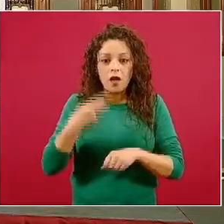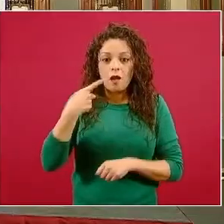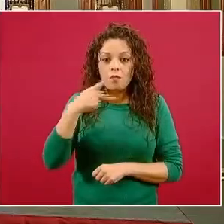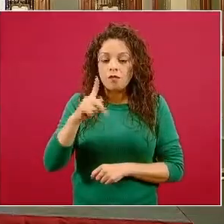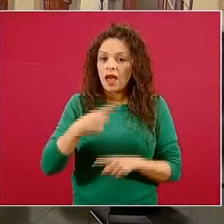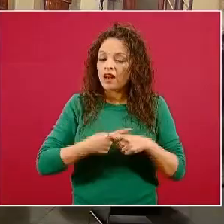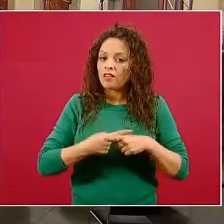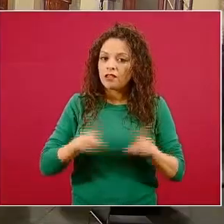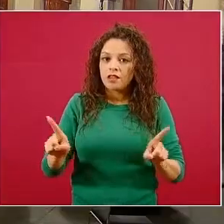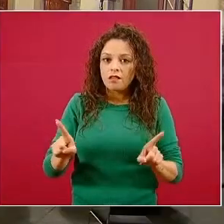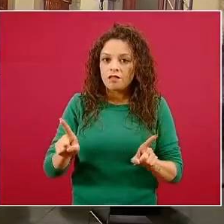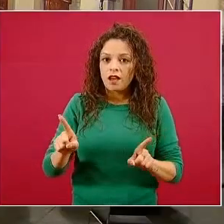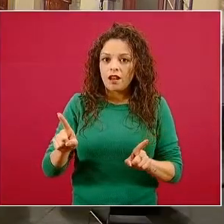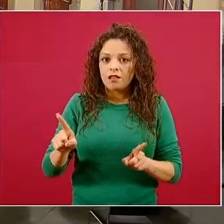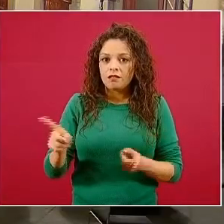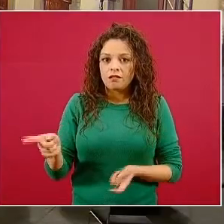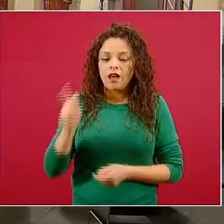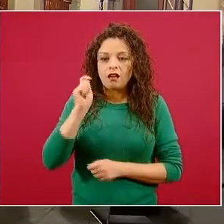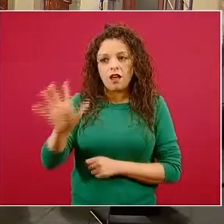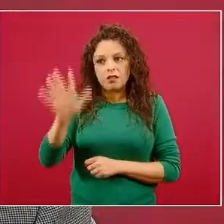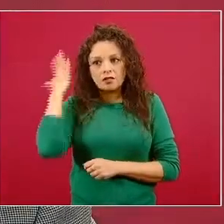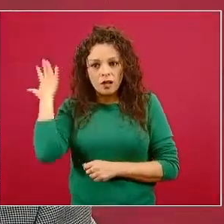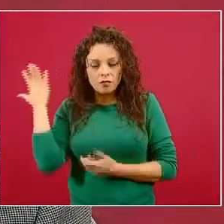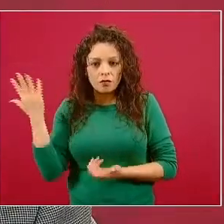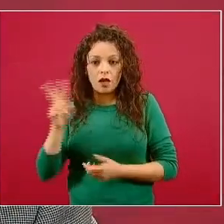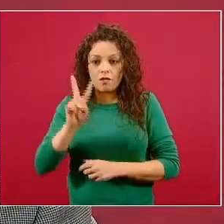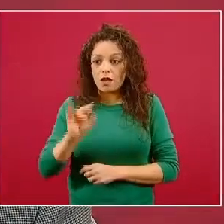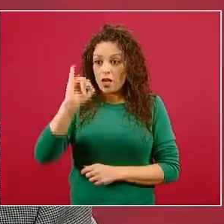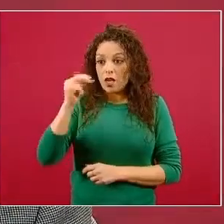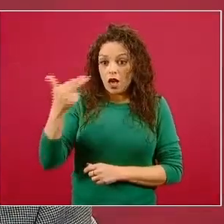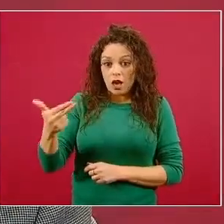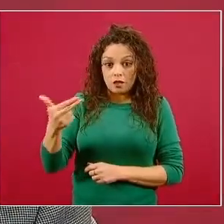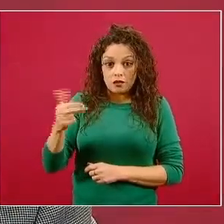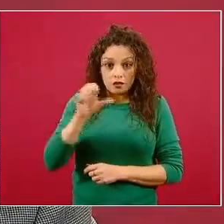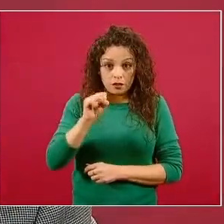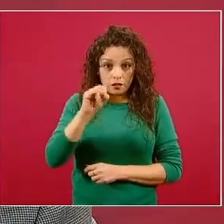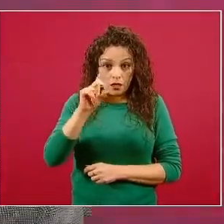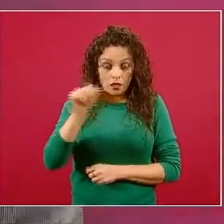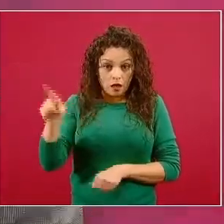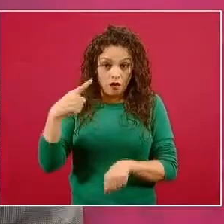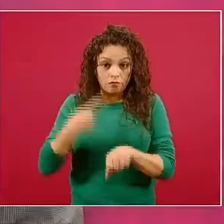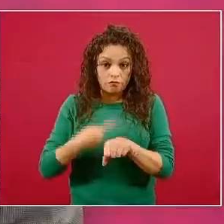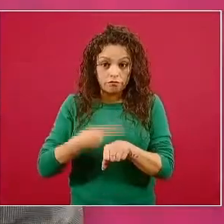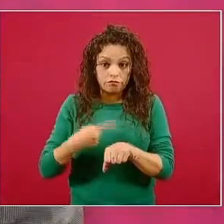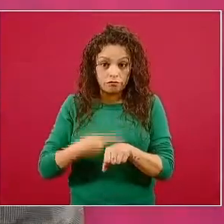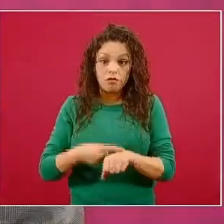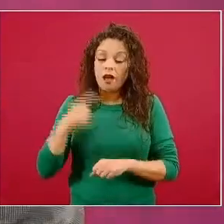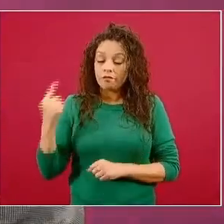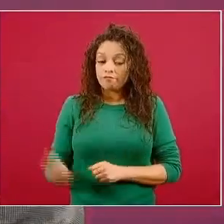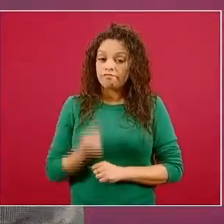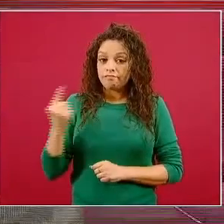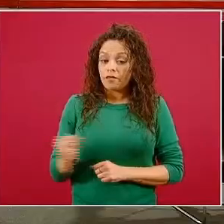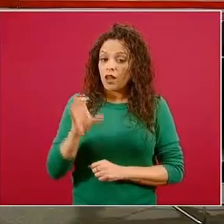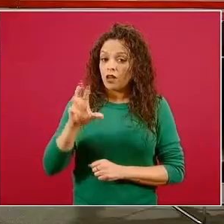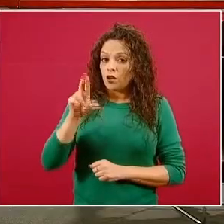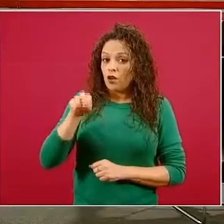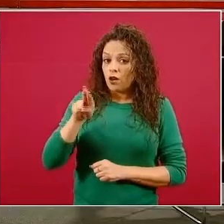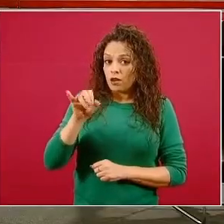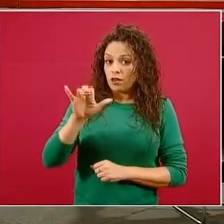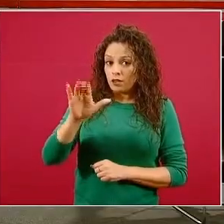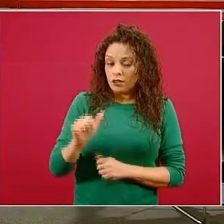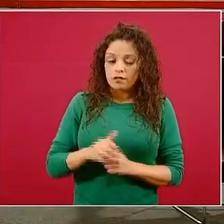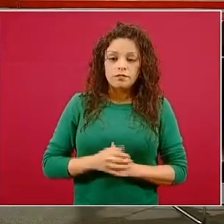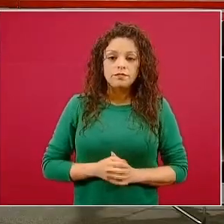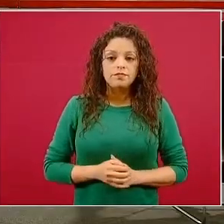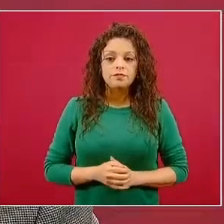una epidemia crónica, VIH, SIDA es una enfermedad crónica